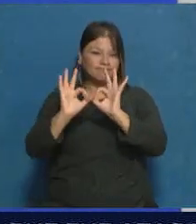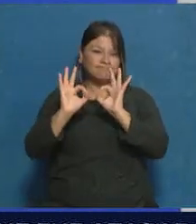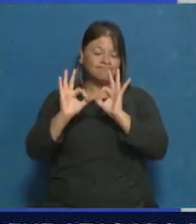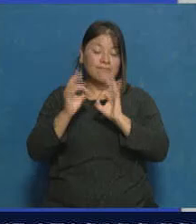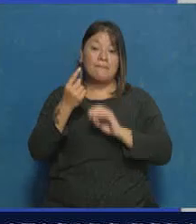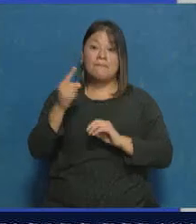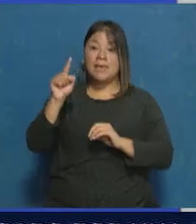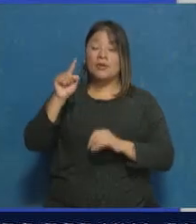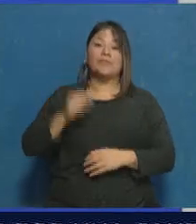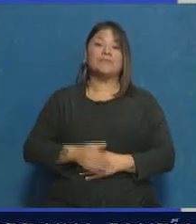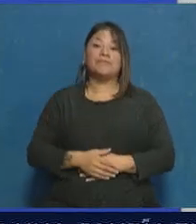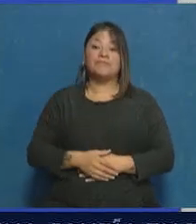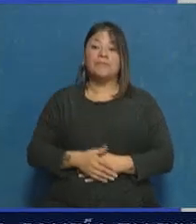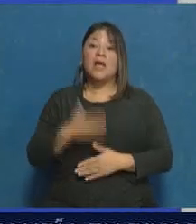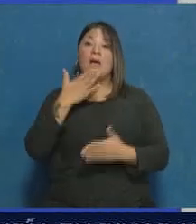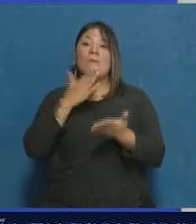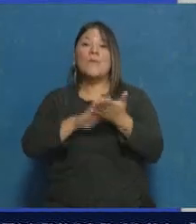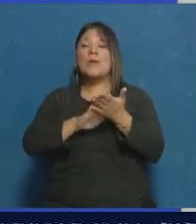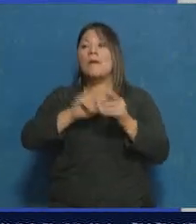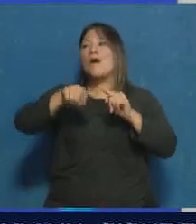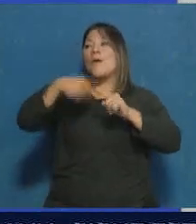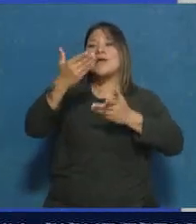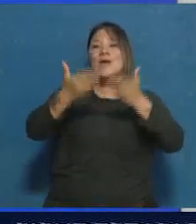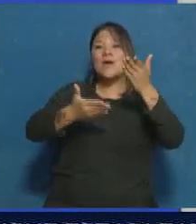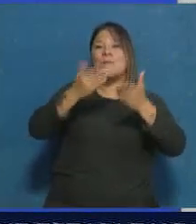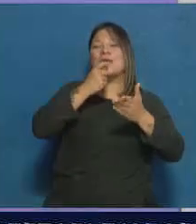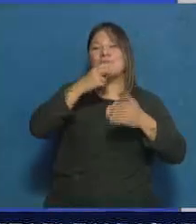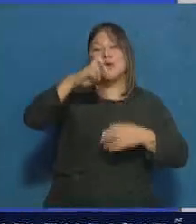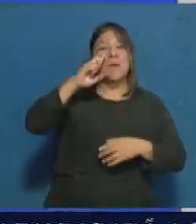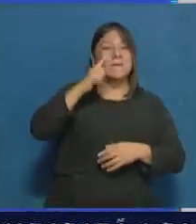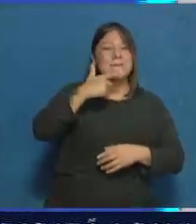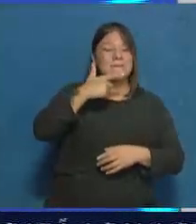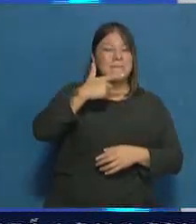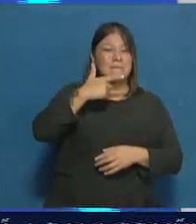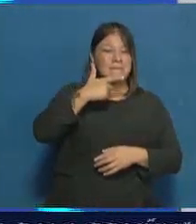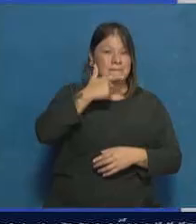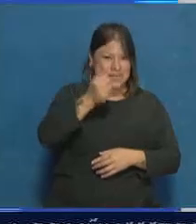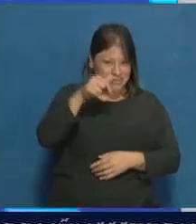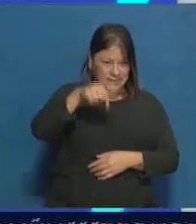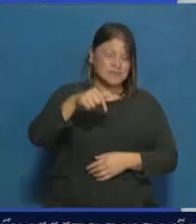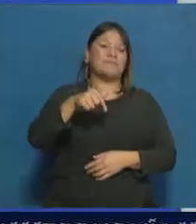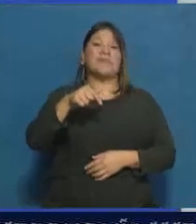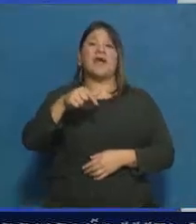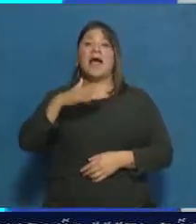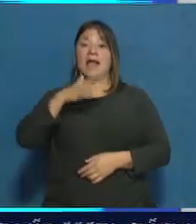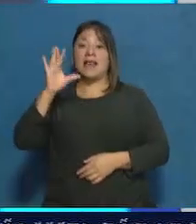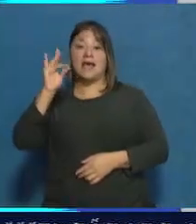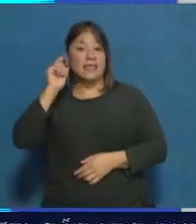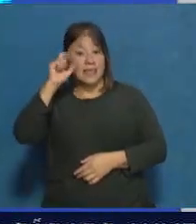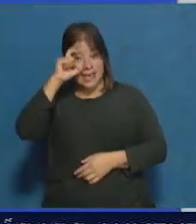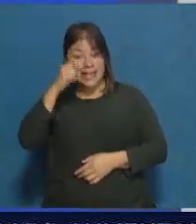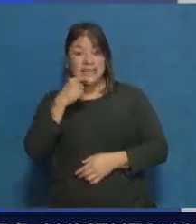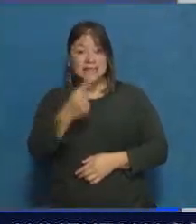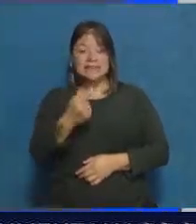podemos realizar con otras pruebas estandarizadas, como por ejemplo son las PISA, aquí en la provincia de la Dirección General de Escuelas dicen que Mendoza